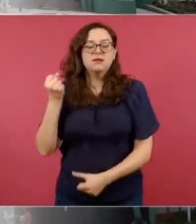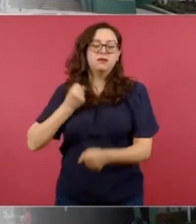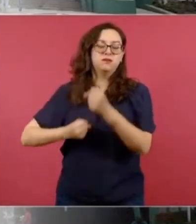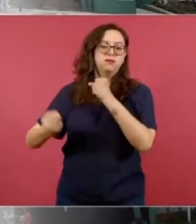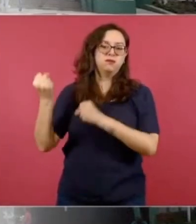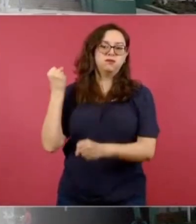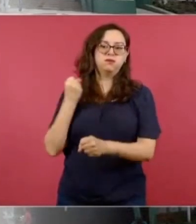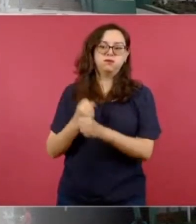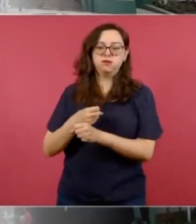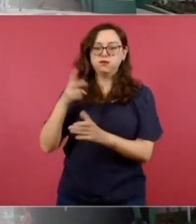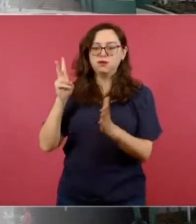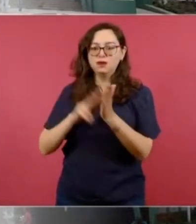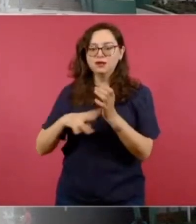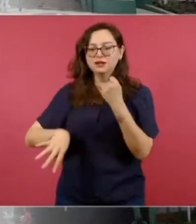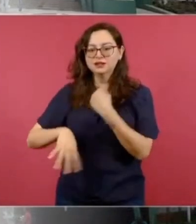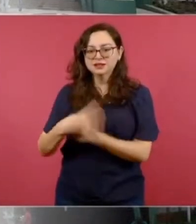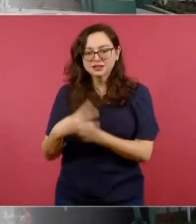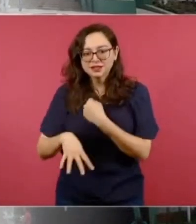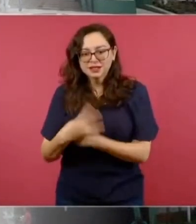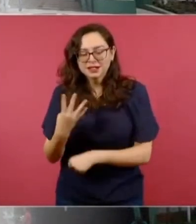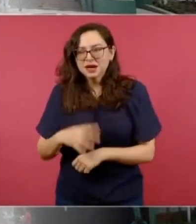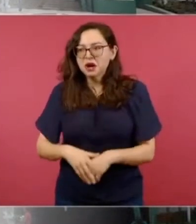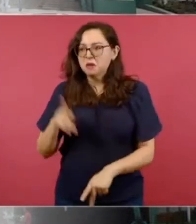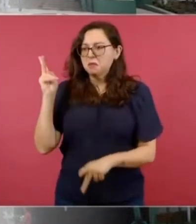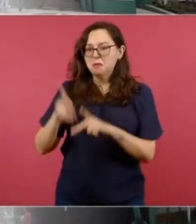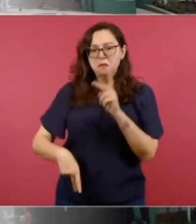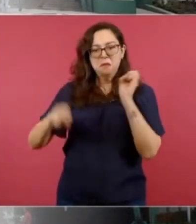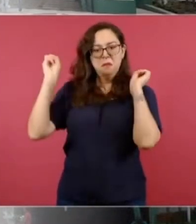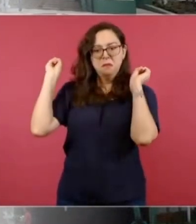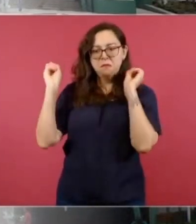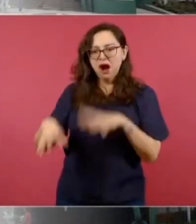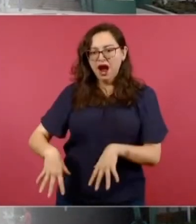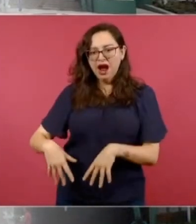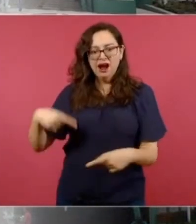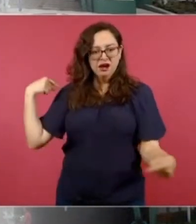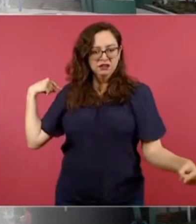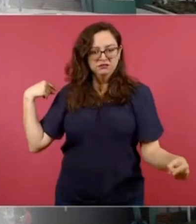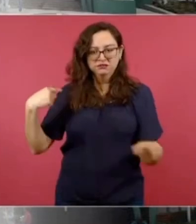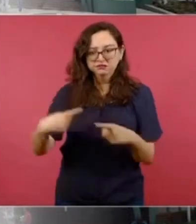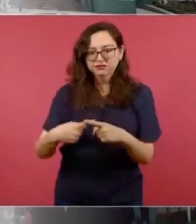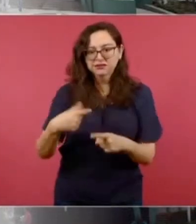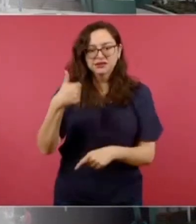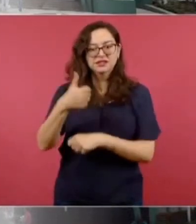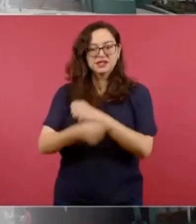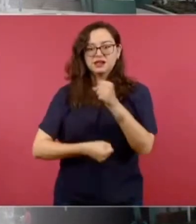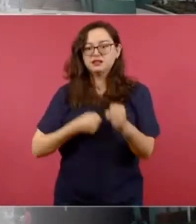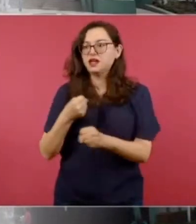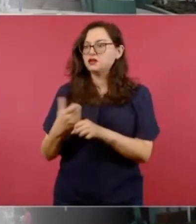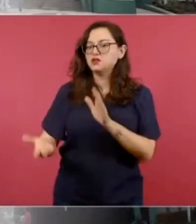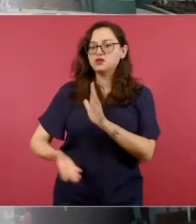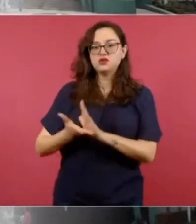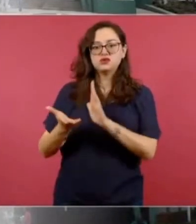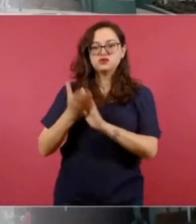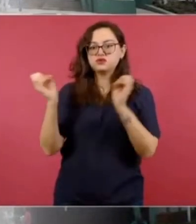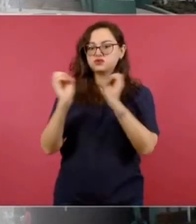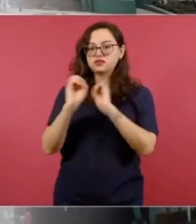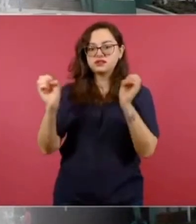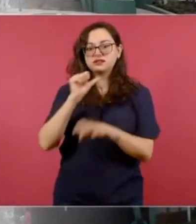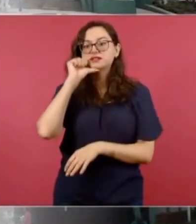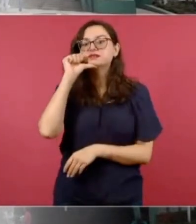en el cambio de administración sin mayor avance. Abandonada durante 6 años, fue catalogada incluso como daño patrimonial